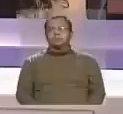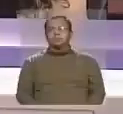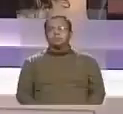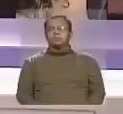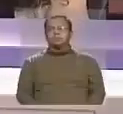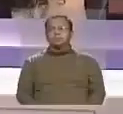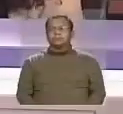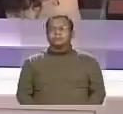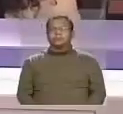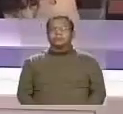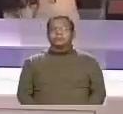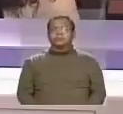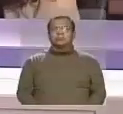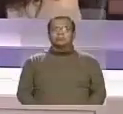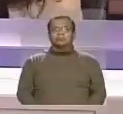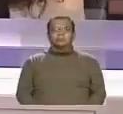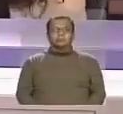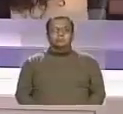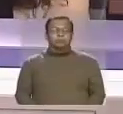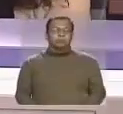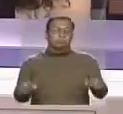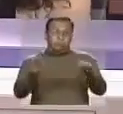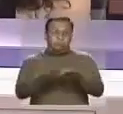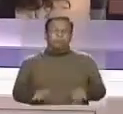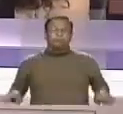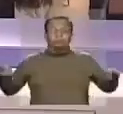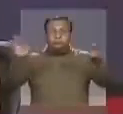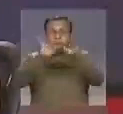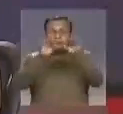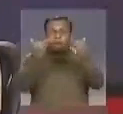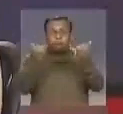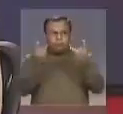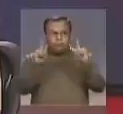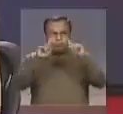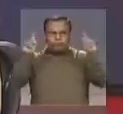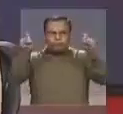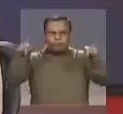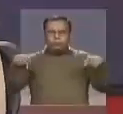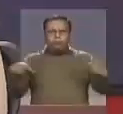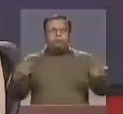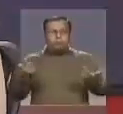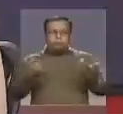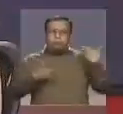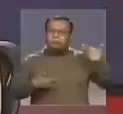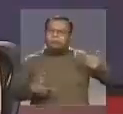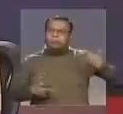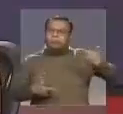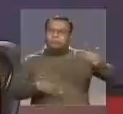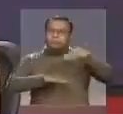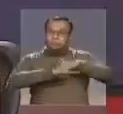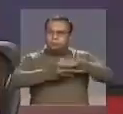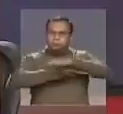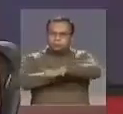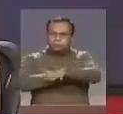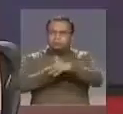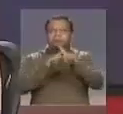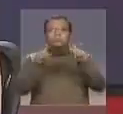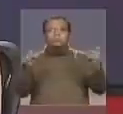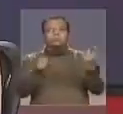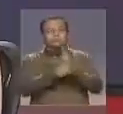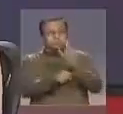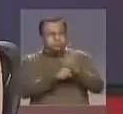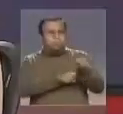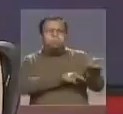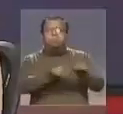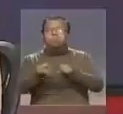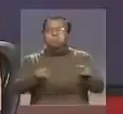digamos que es un tema muy importante y creo que hoy tenemos que hablarlo en la medida en que trae consecuencias y ha traído